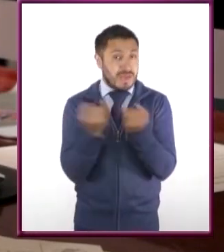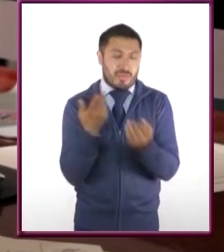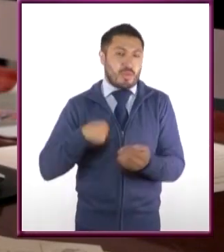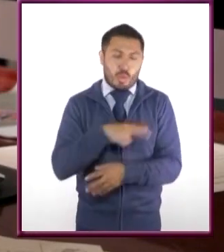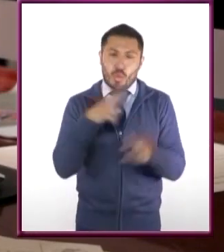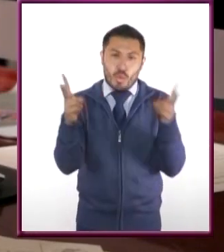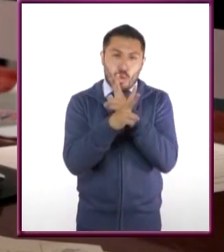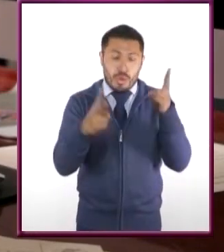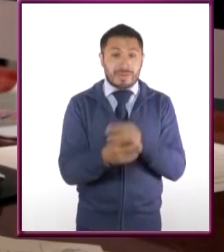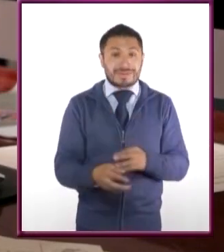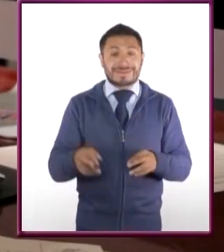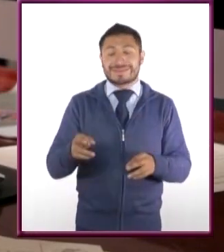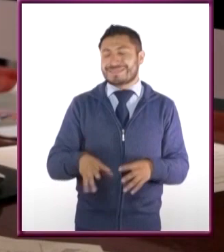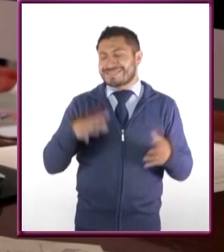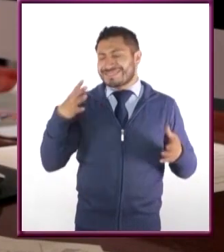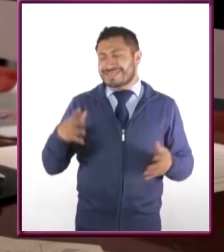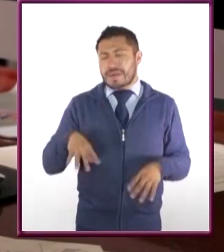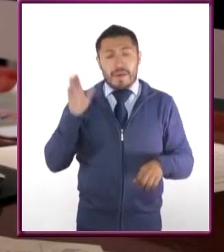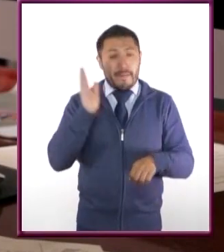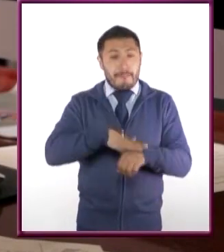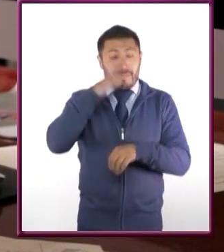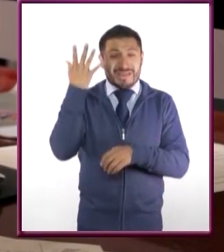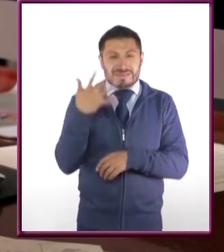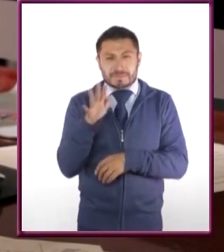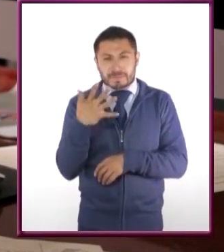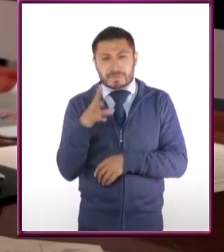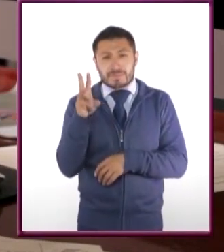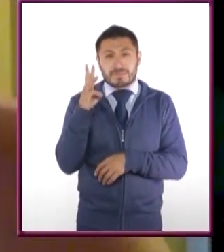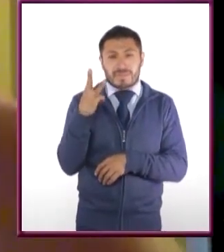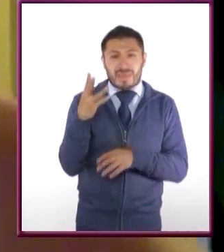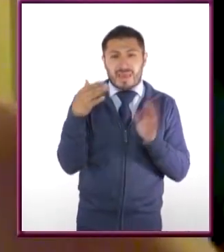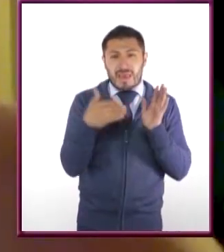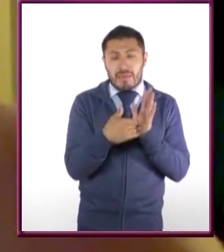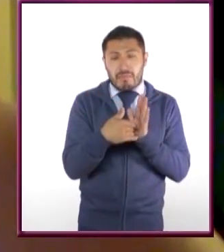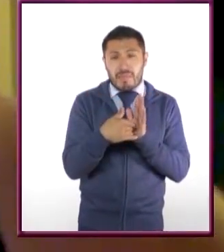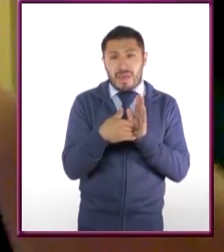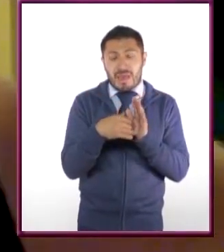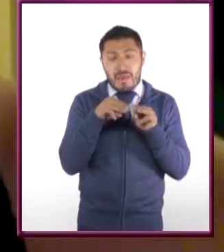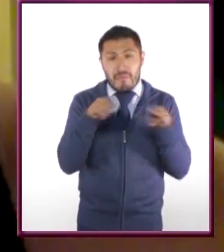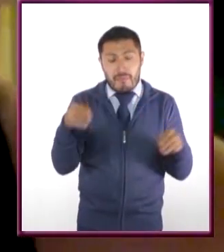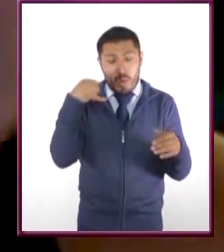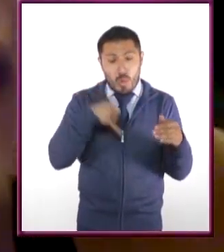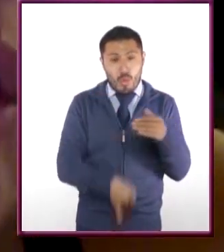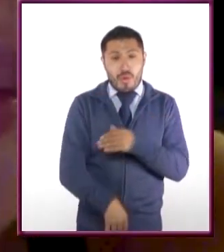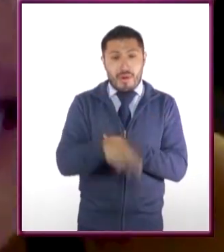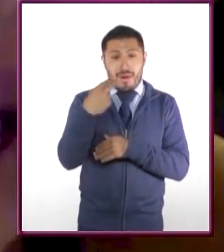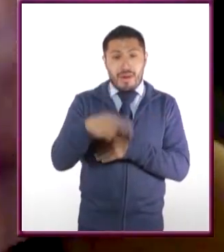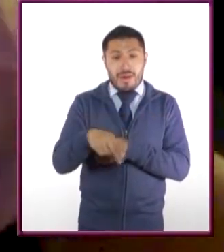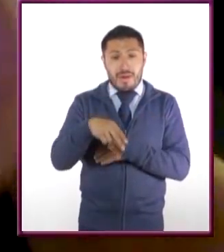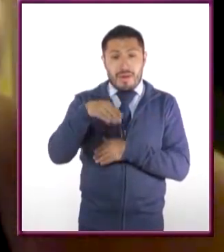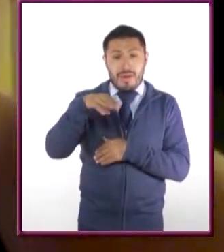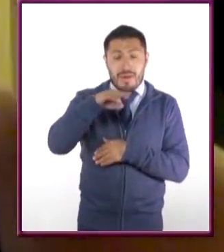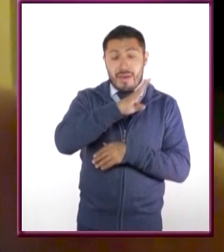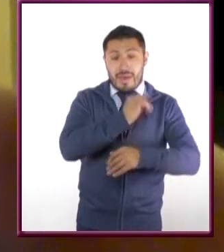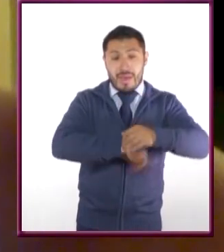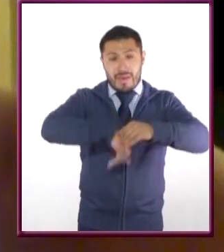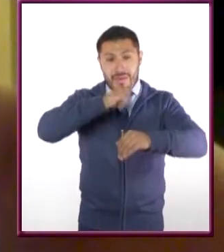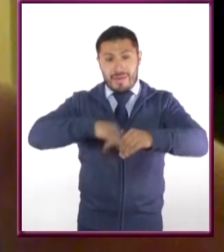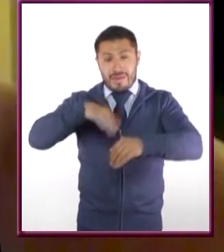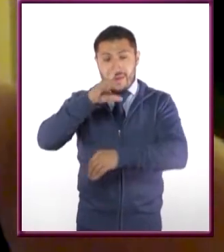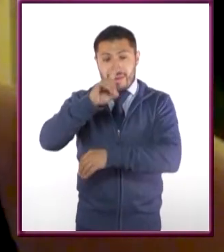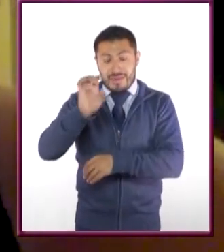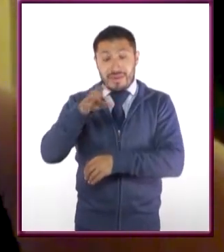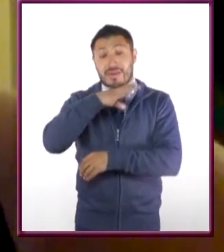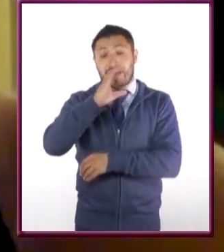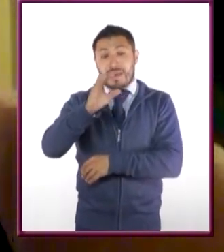que se han sumergido llega casi a los 3,000 metros. Es una ballena que se llama ballena de Cuvier. Se ha detectado que